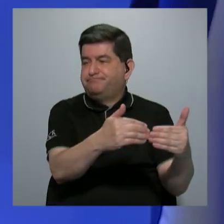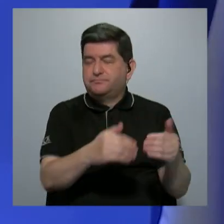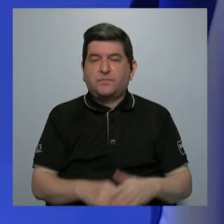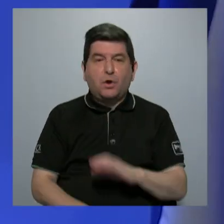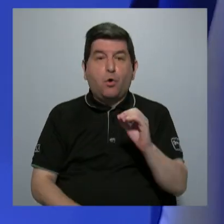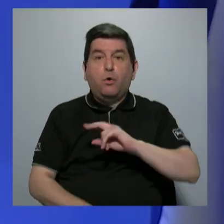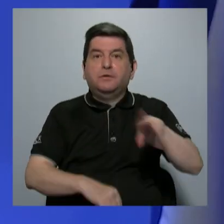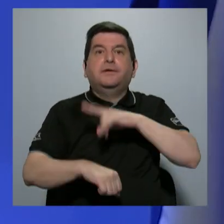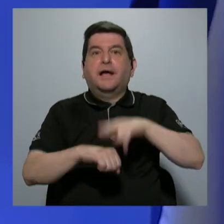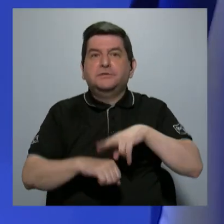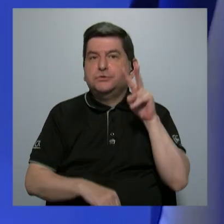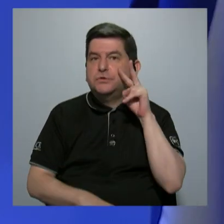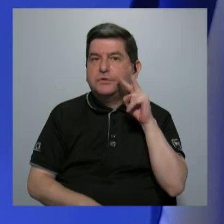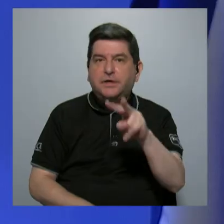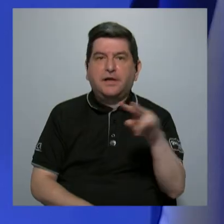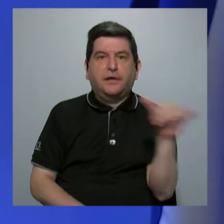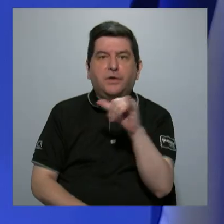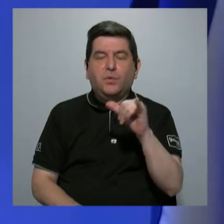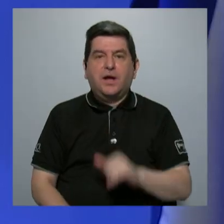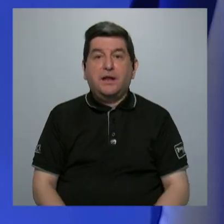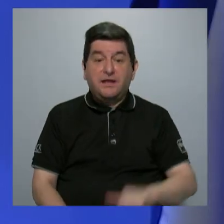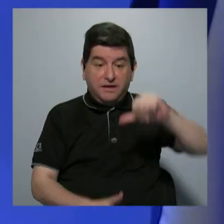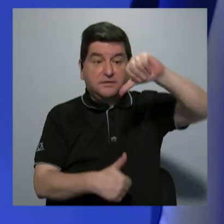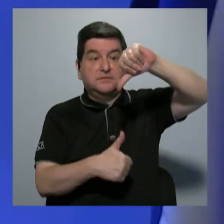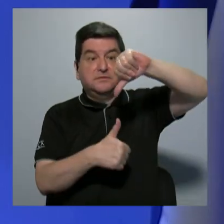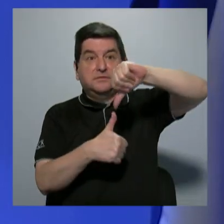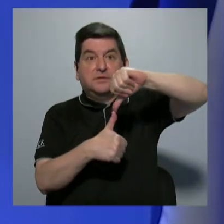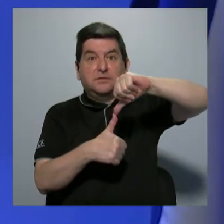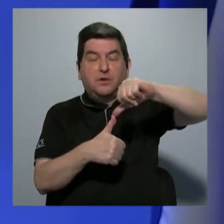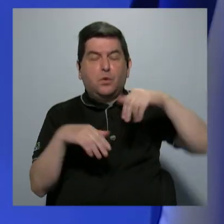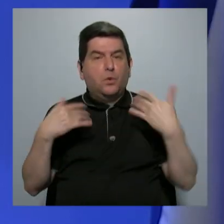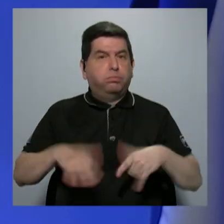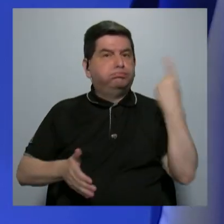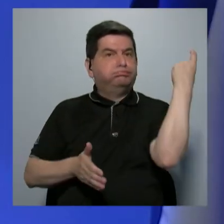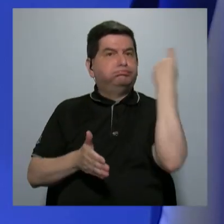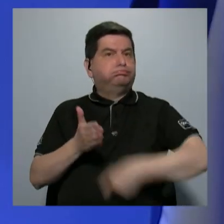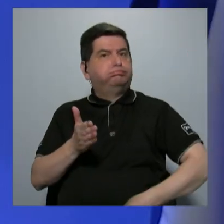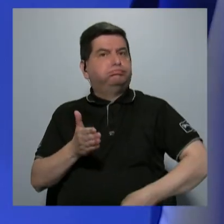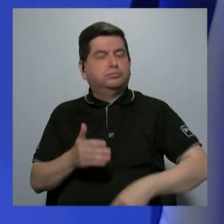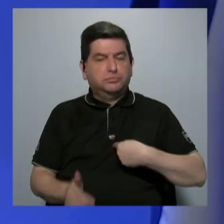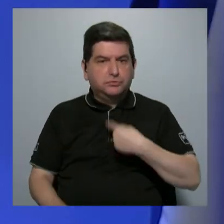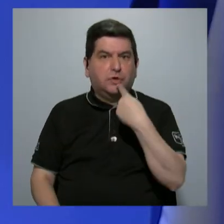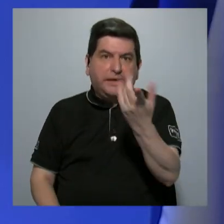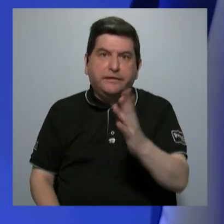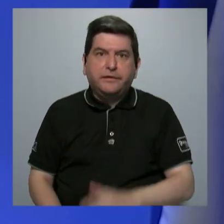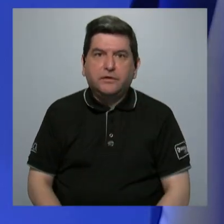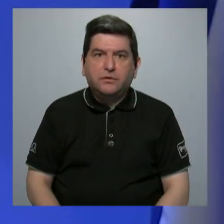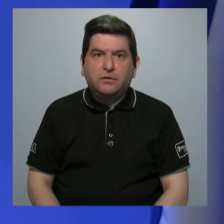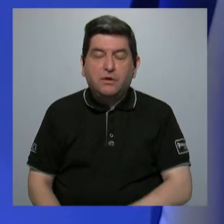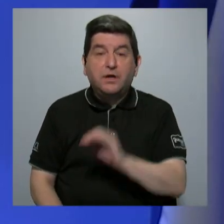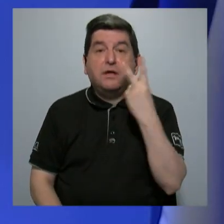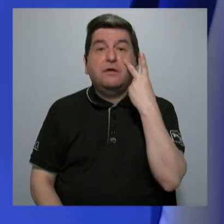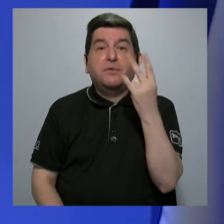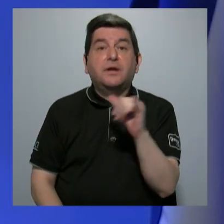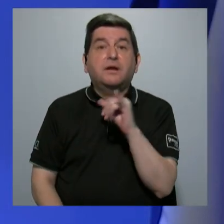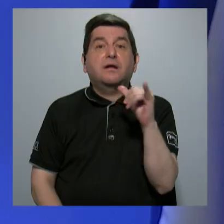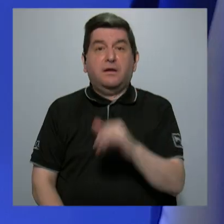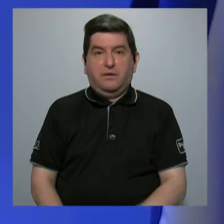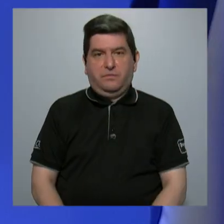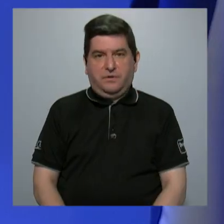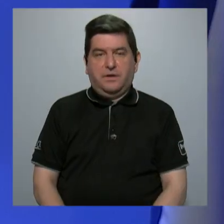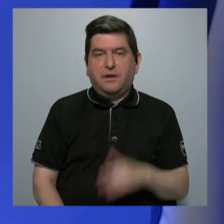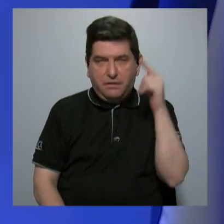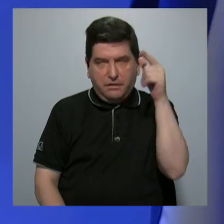nivel nacional, la vemos en Centroamérica de manera contundente y brutal, diría yo, y la vemos, por